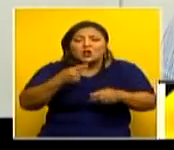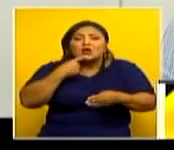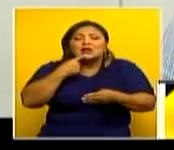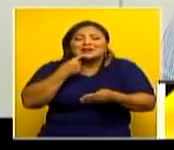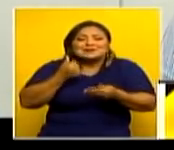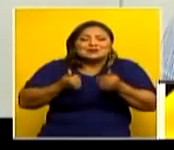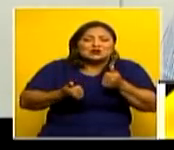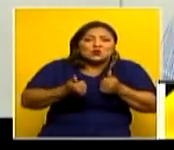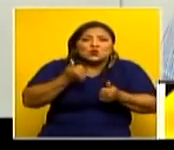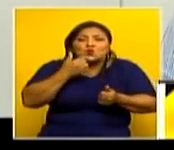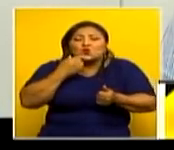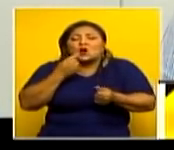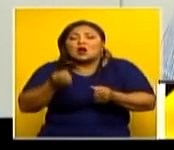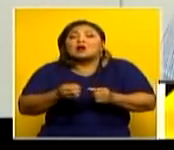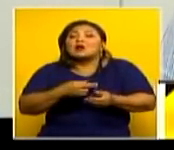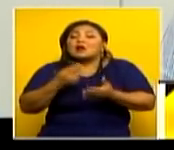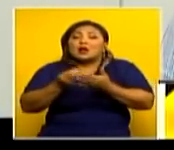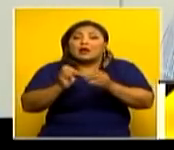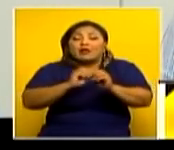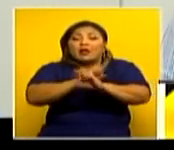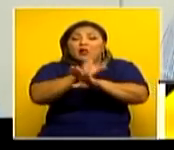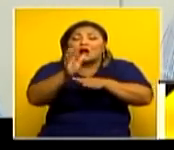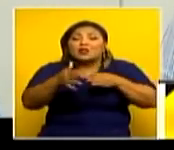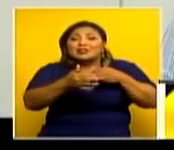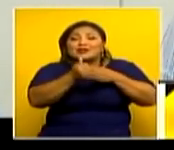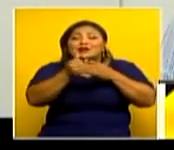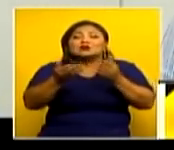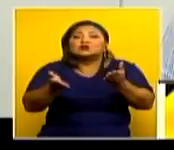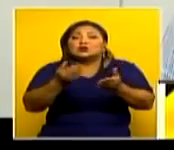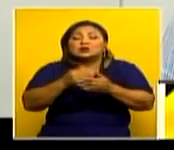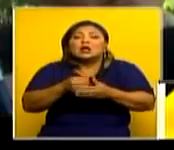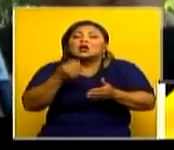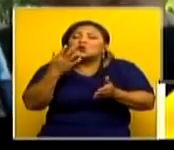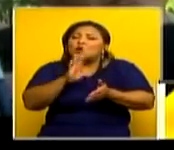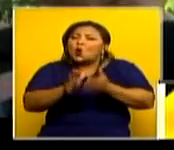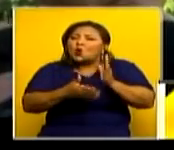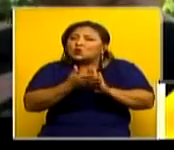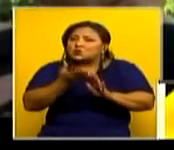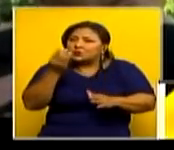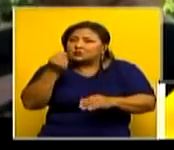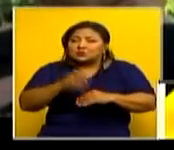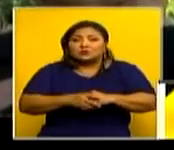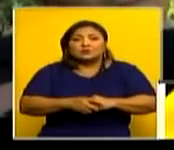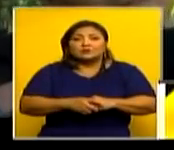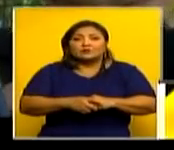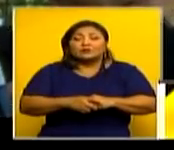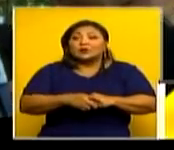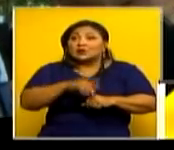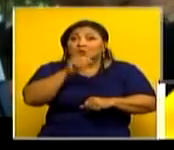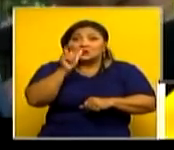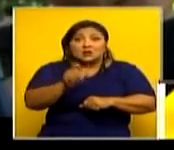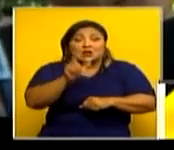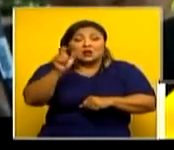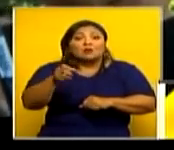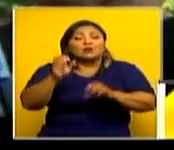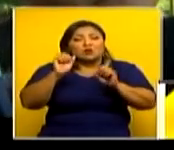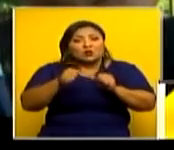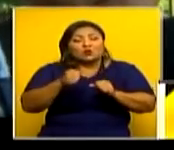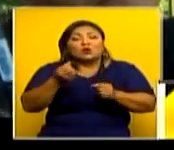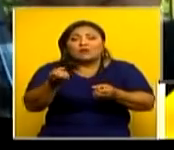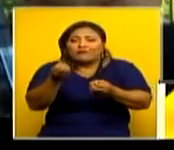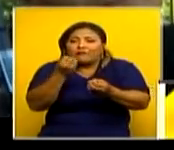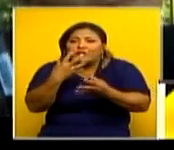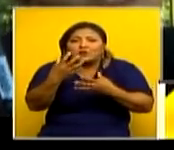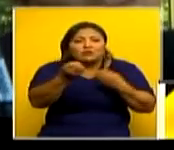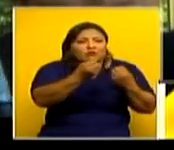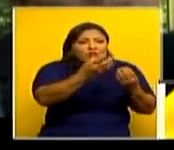optimizar y poder direccionar adecuadamente los subsidios. Apelamos a la ciudadanía a que nos comparta información